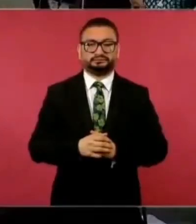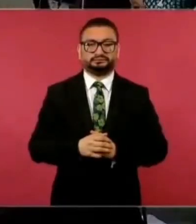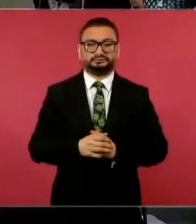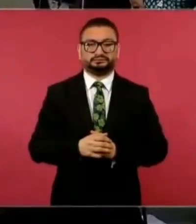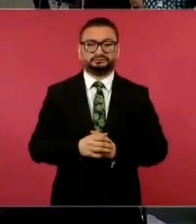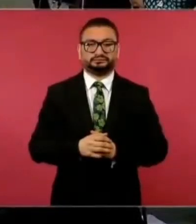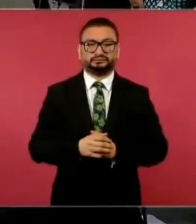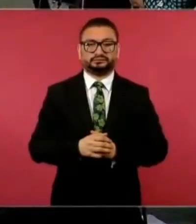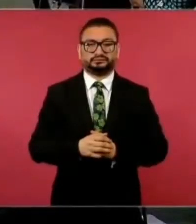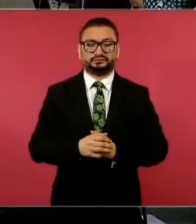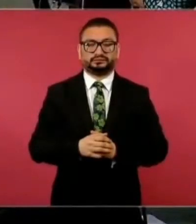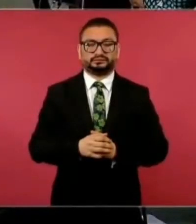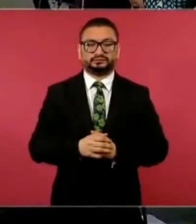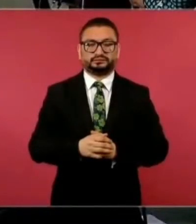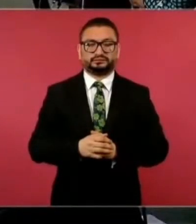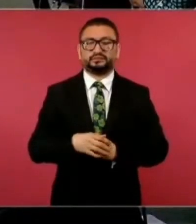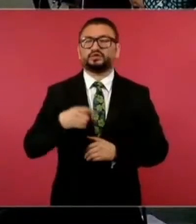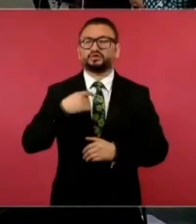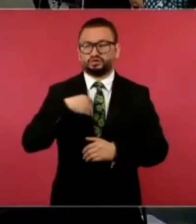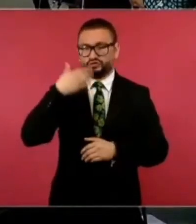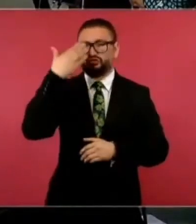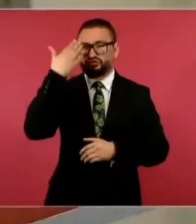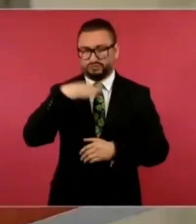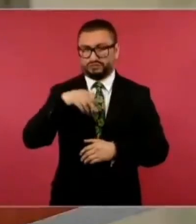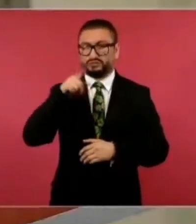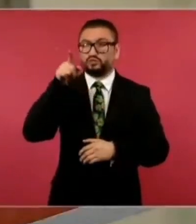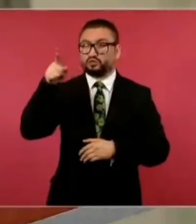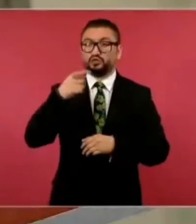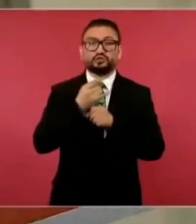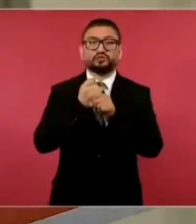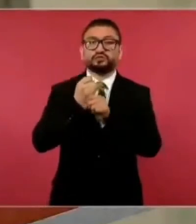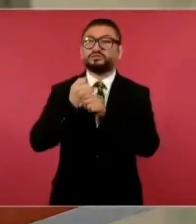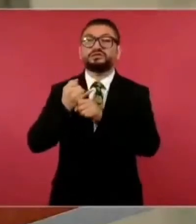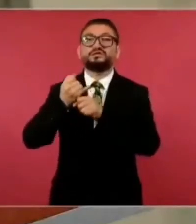Ya sé que no puedes revelar tus fuentes,